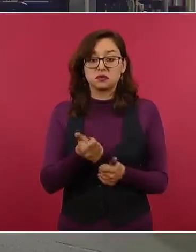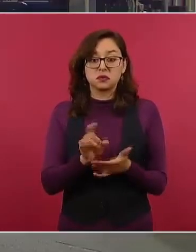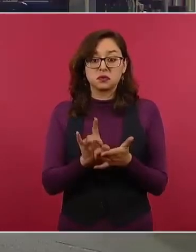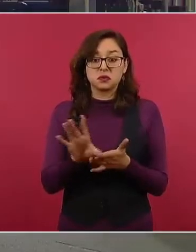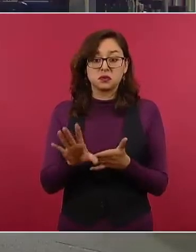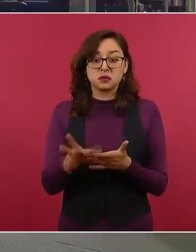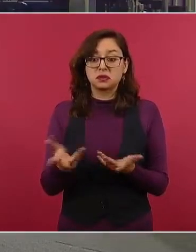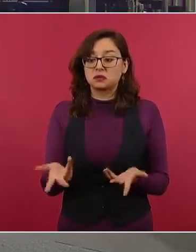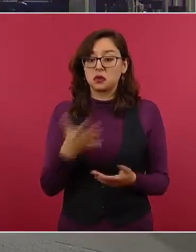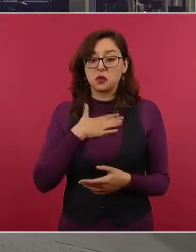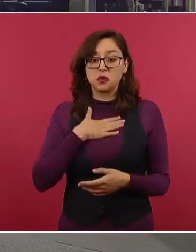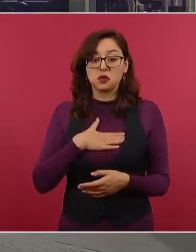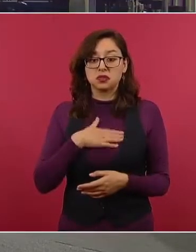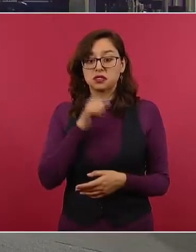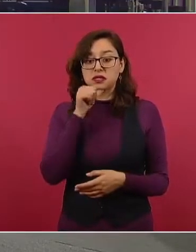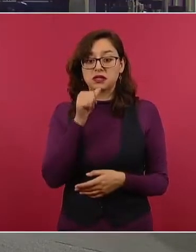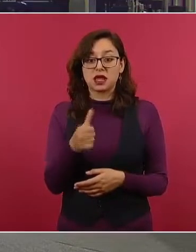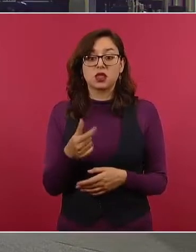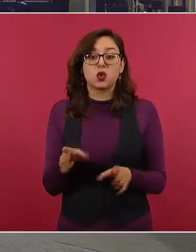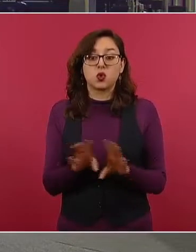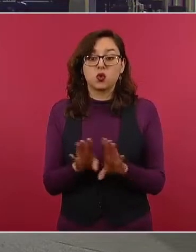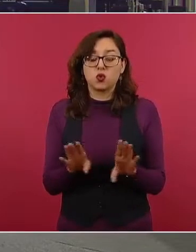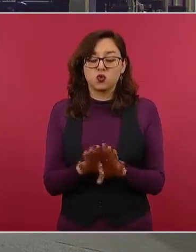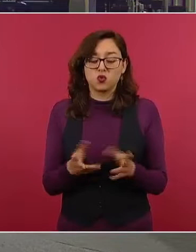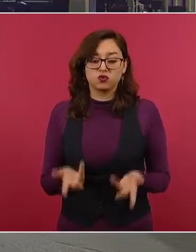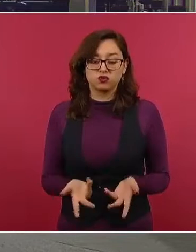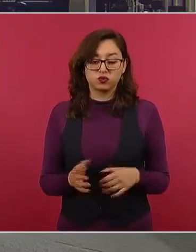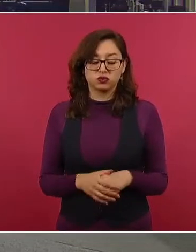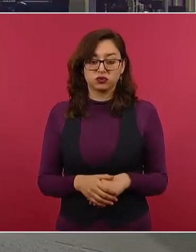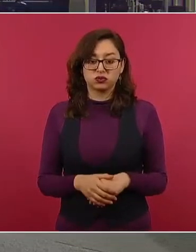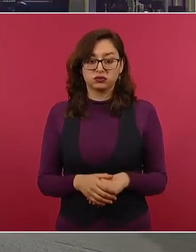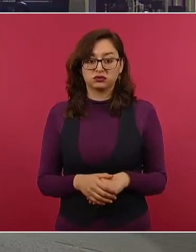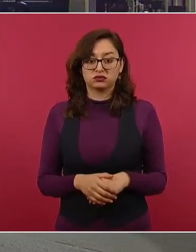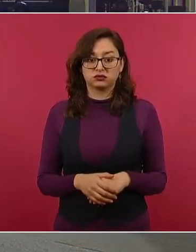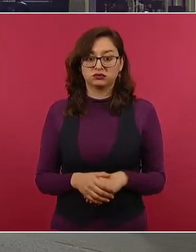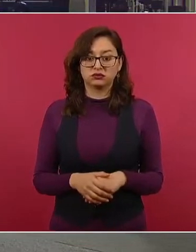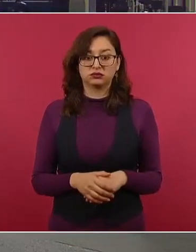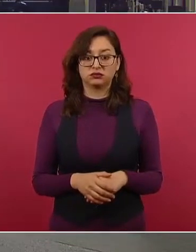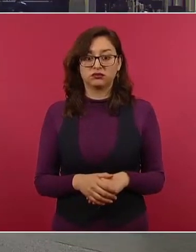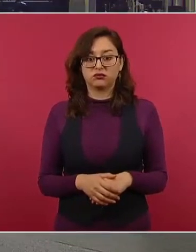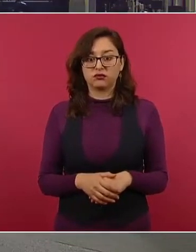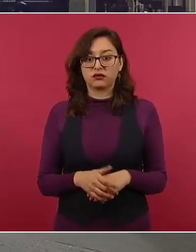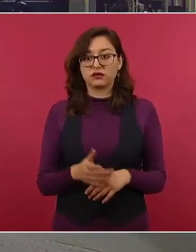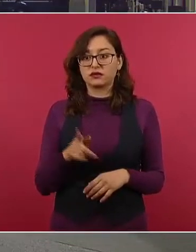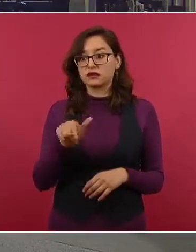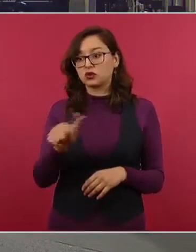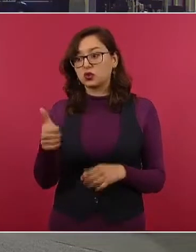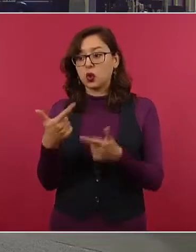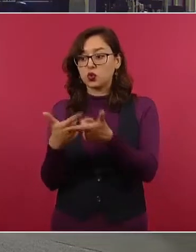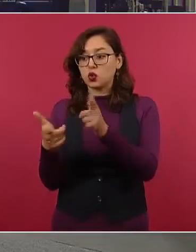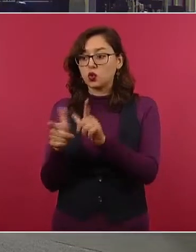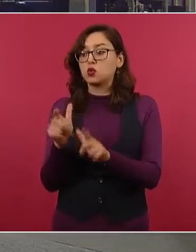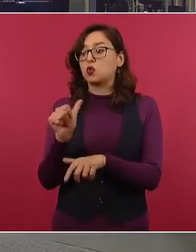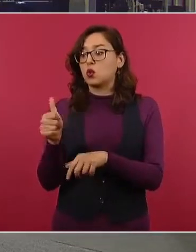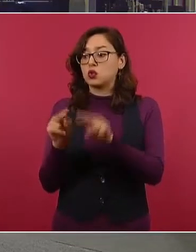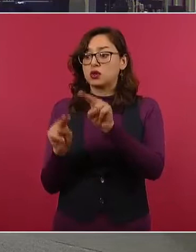que se les haga si están juntos con los maniobristas, porque no son antagónicos, pero son otro nivel, tienen otras